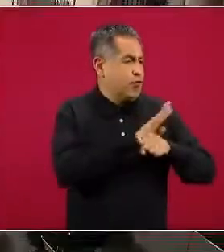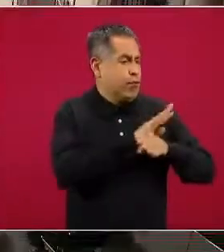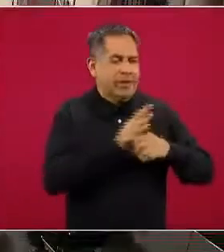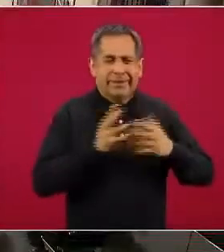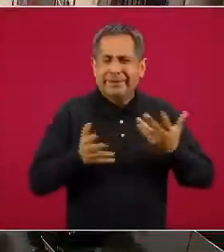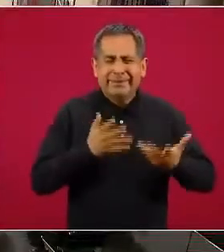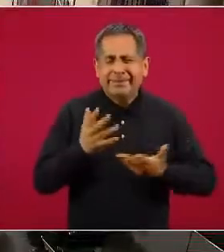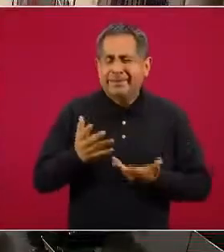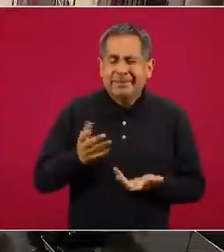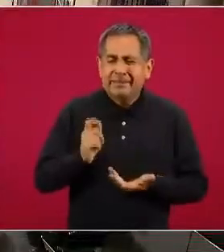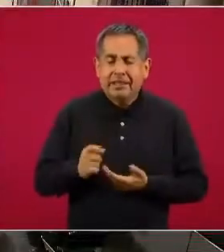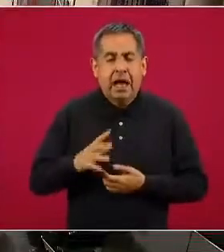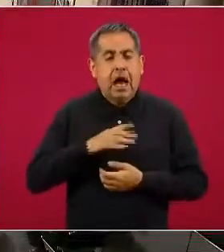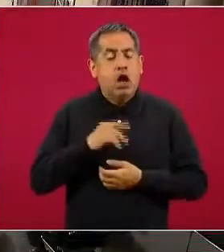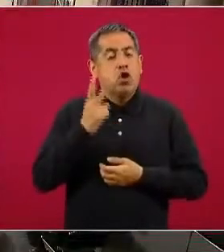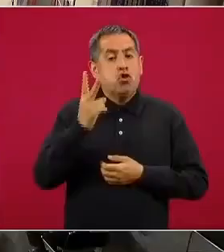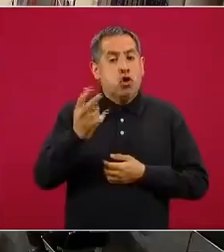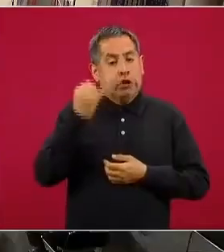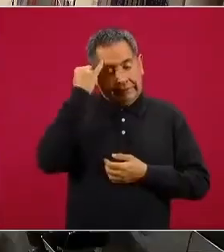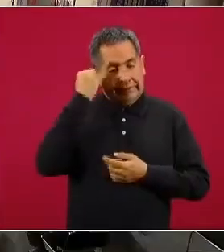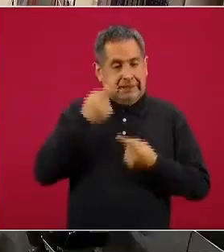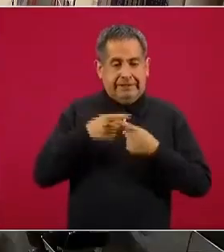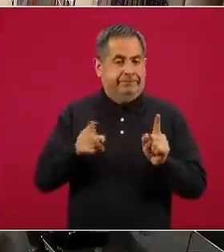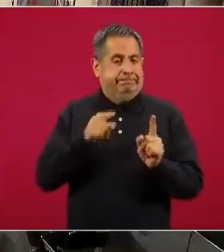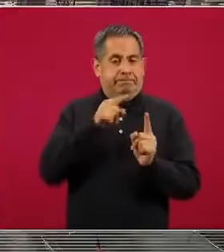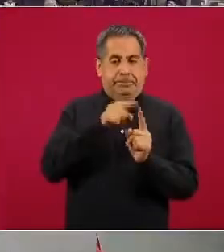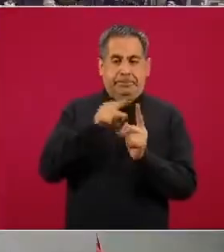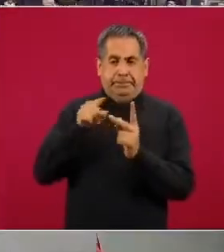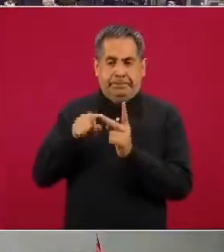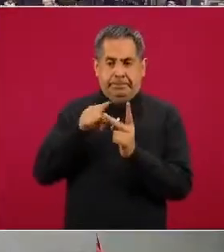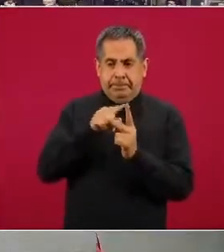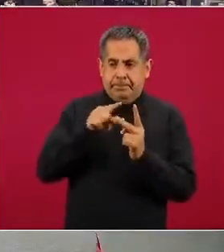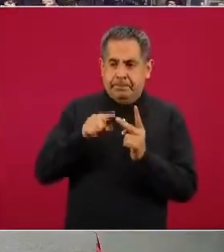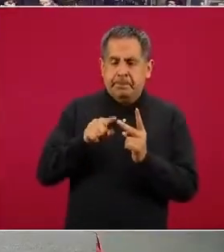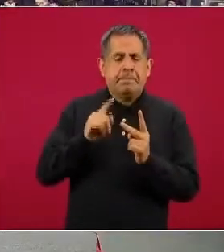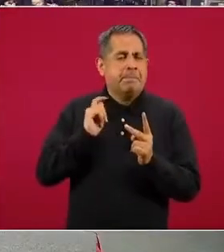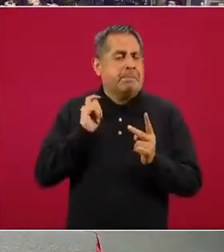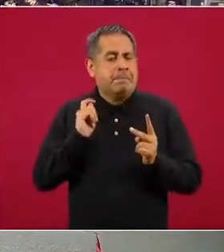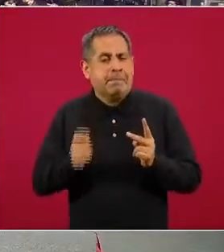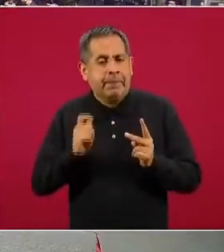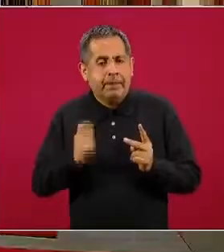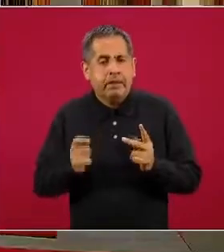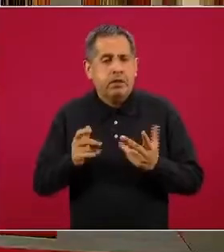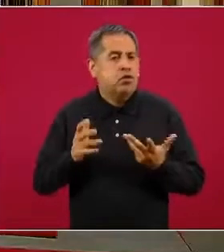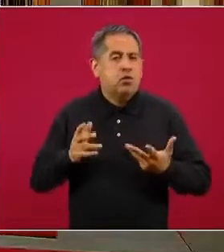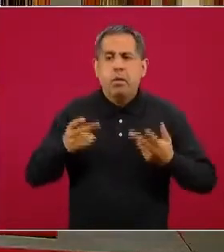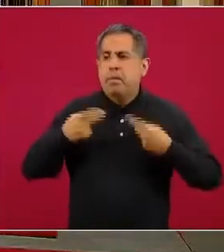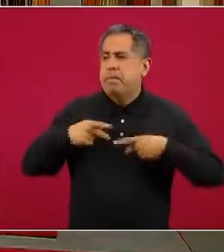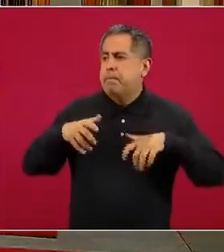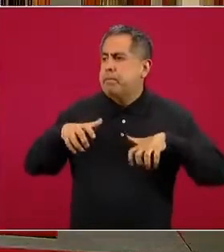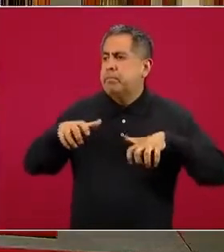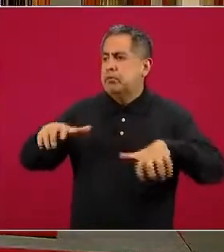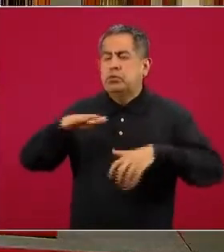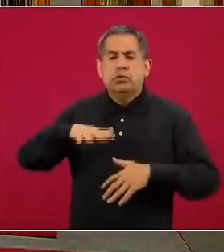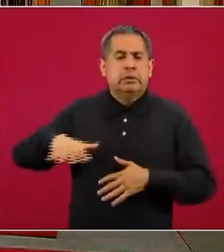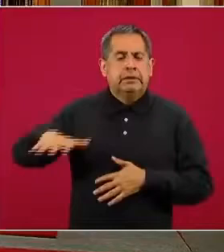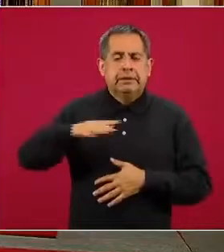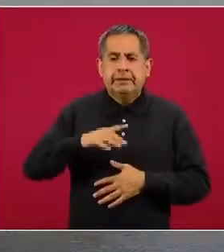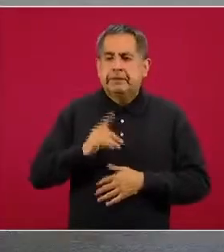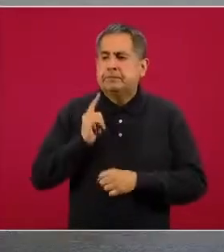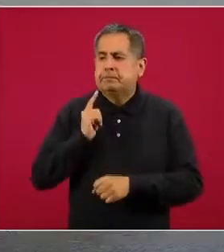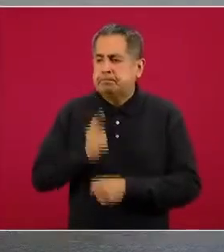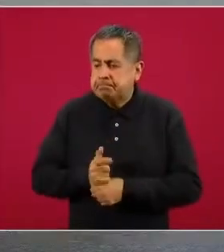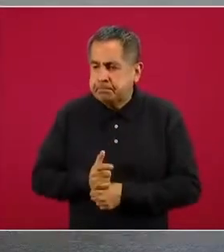dos variables, dos situaciones, dos características del comportamiento de la población que